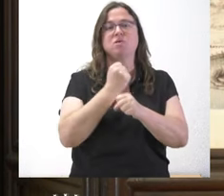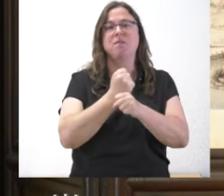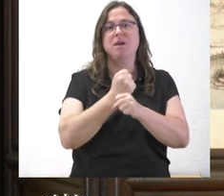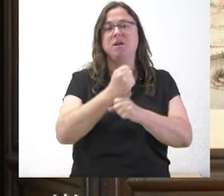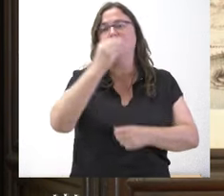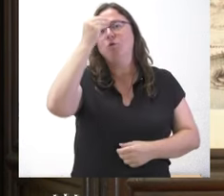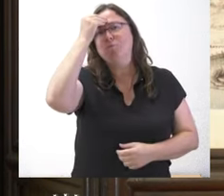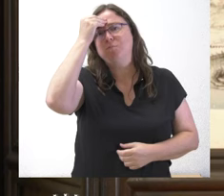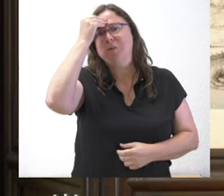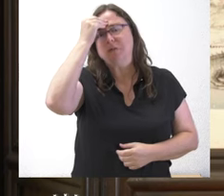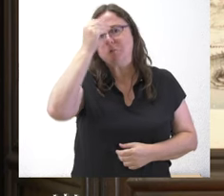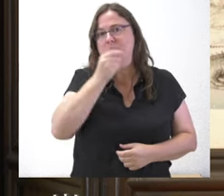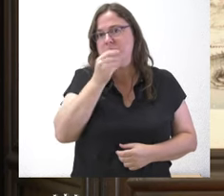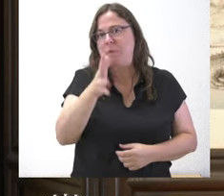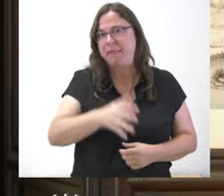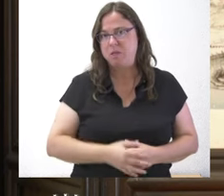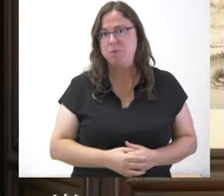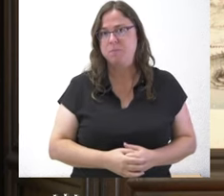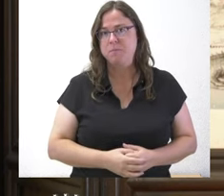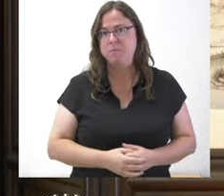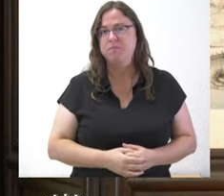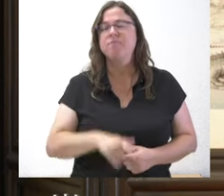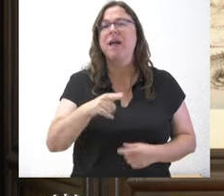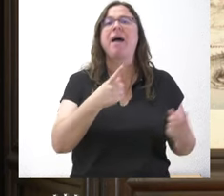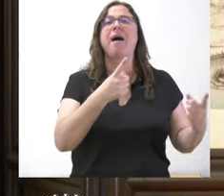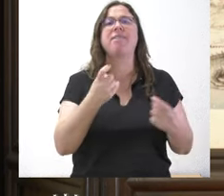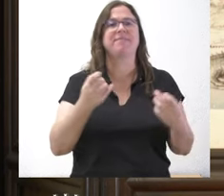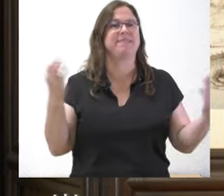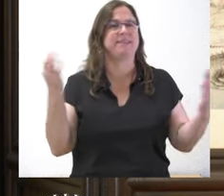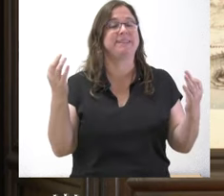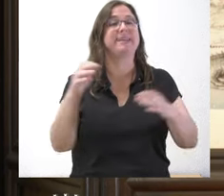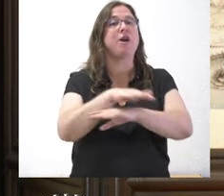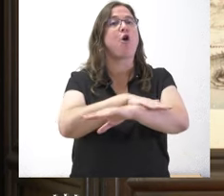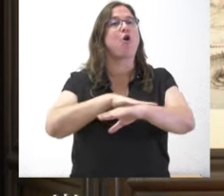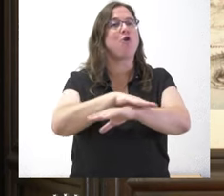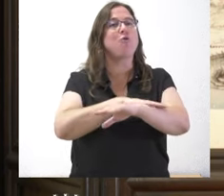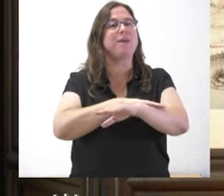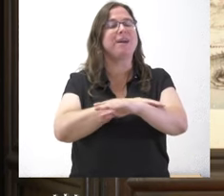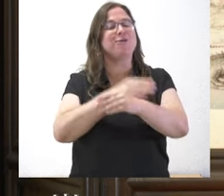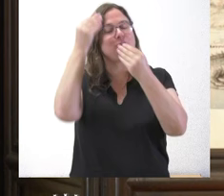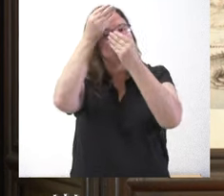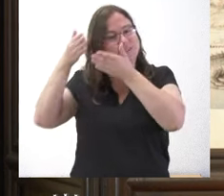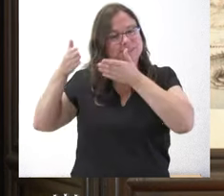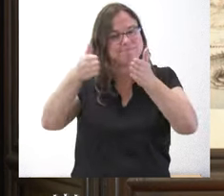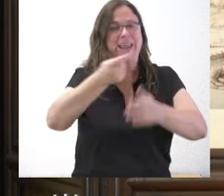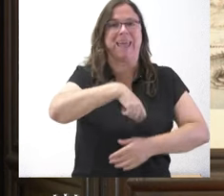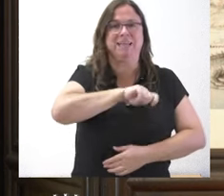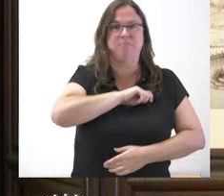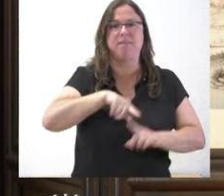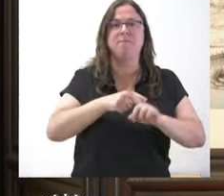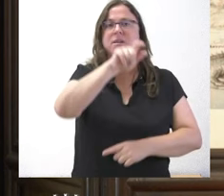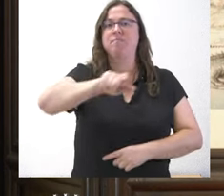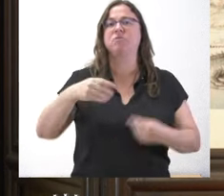será de similares características aquí lo que hace falta es un gobierno que piense en España y en los españoles y que afronte